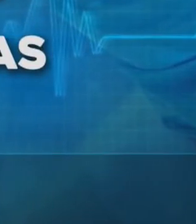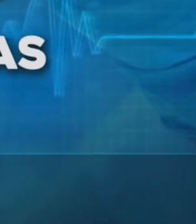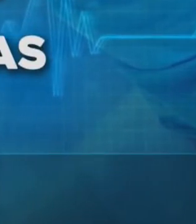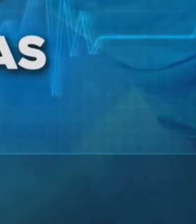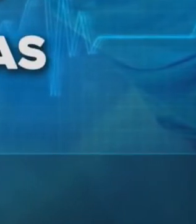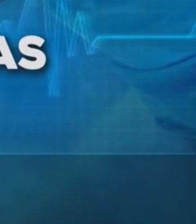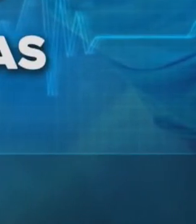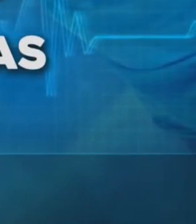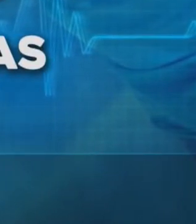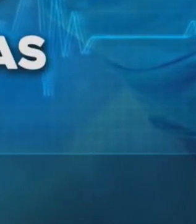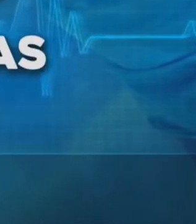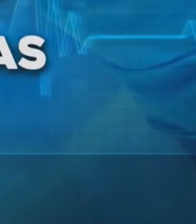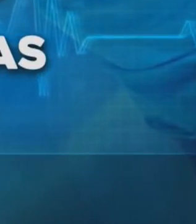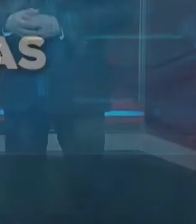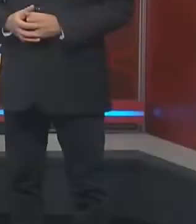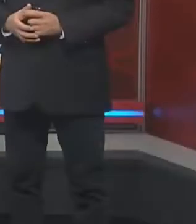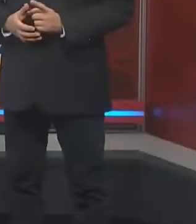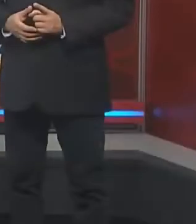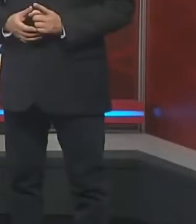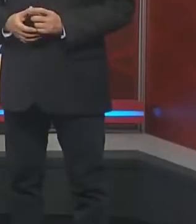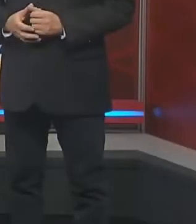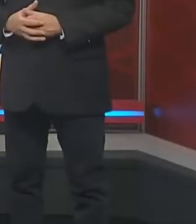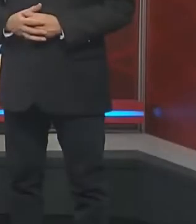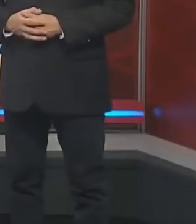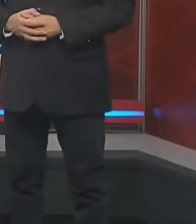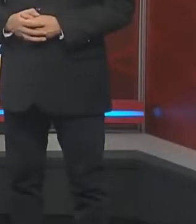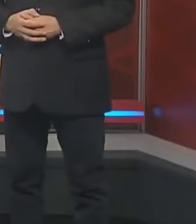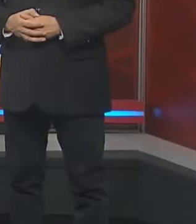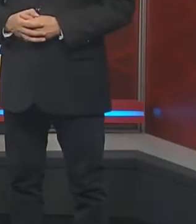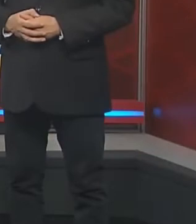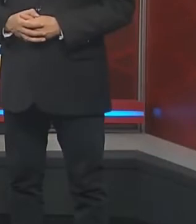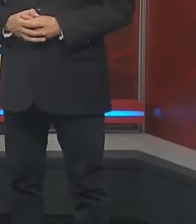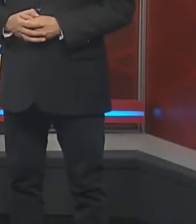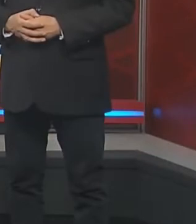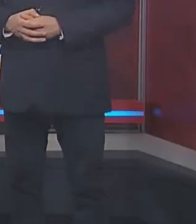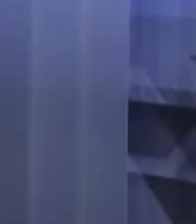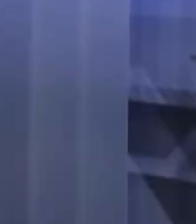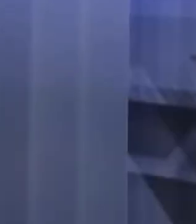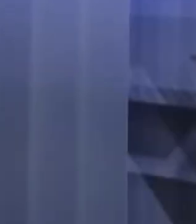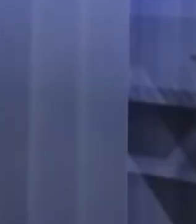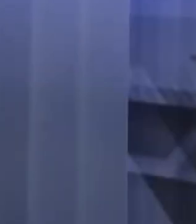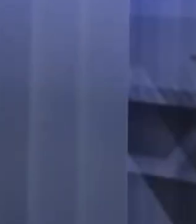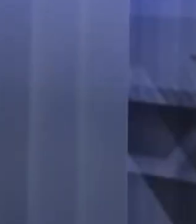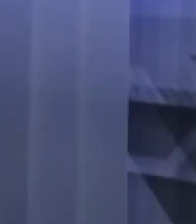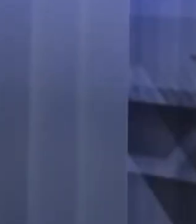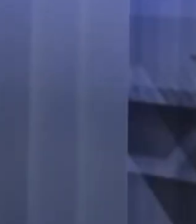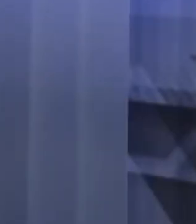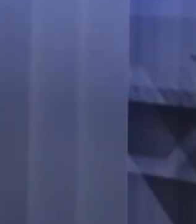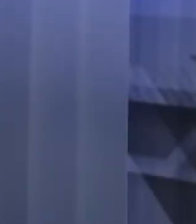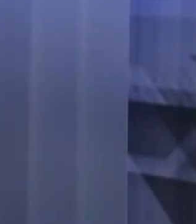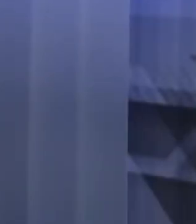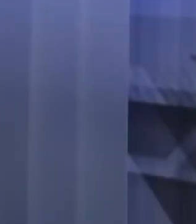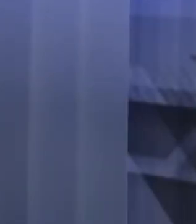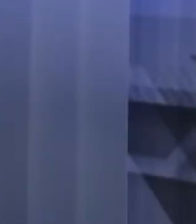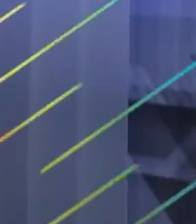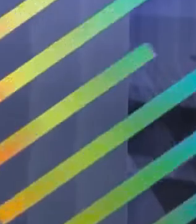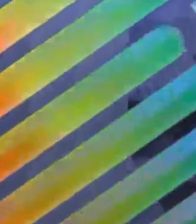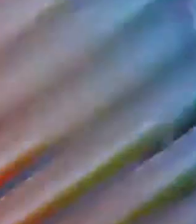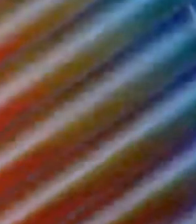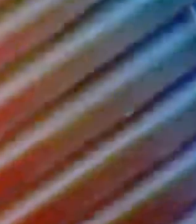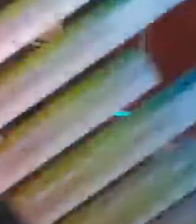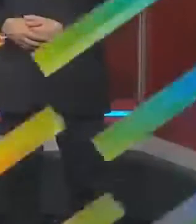ah las regiones de chile las regiones de chile